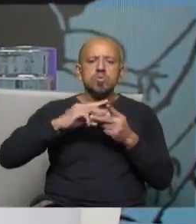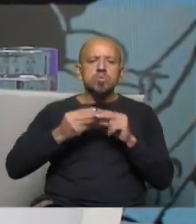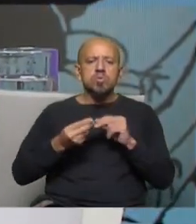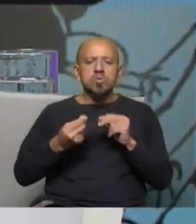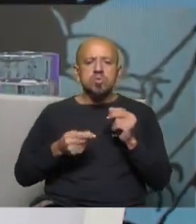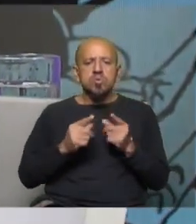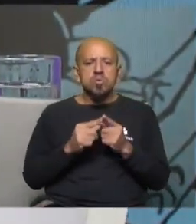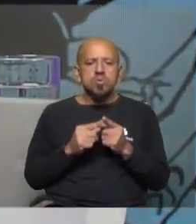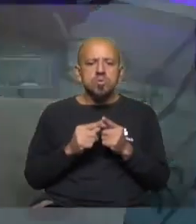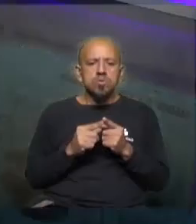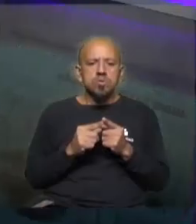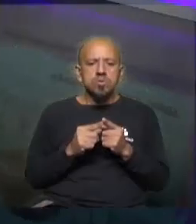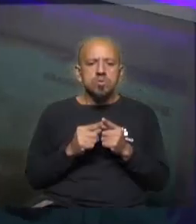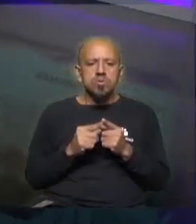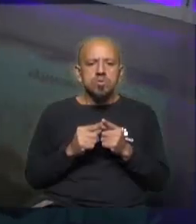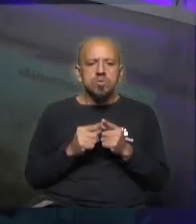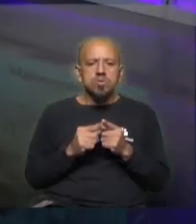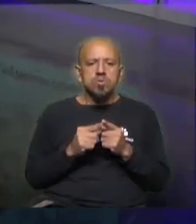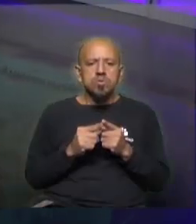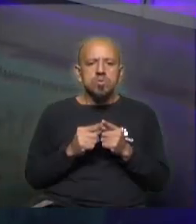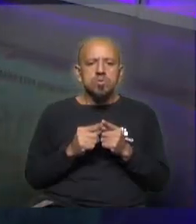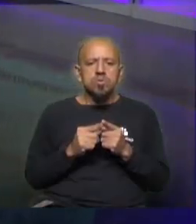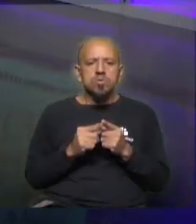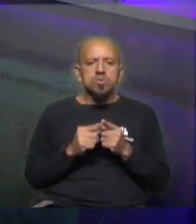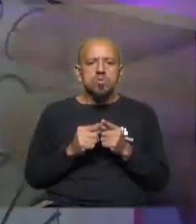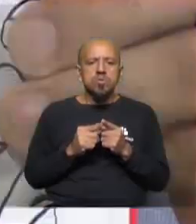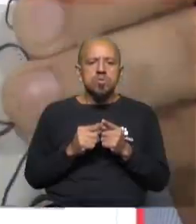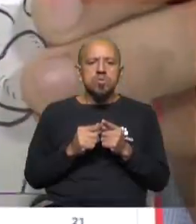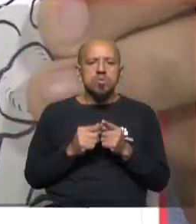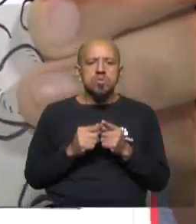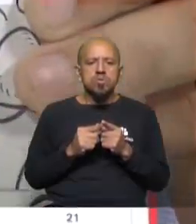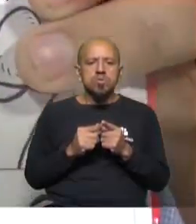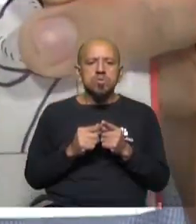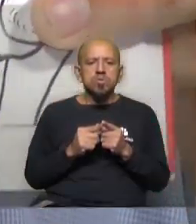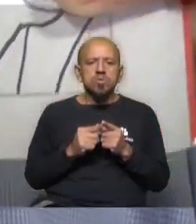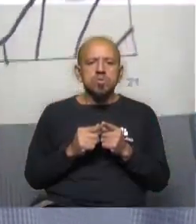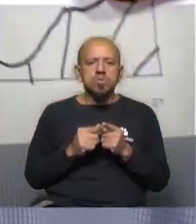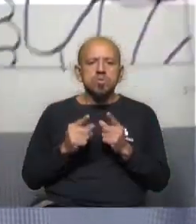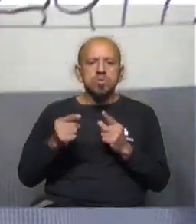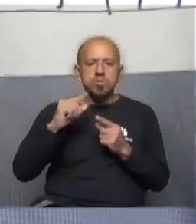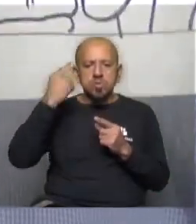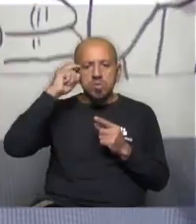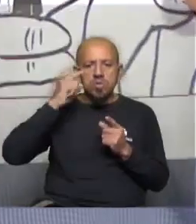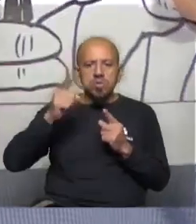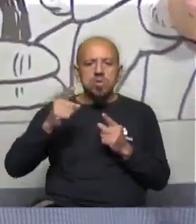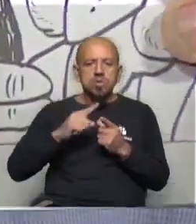de años Mirá a ver si agarra una cámara y este dibujo para qué se hace un poco la idea